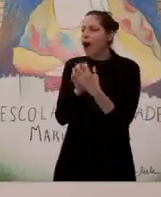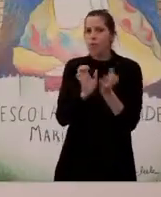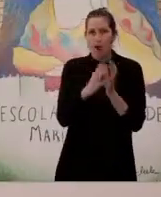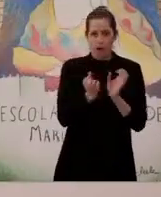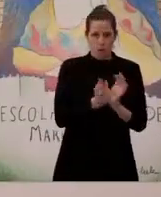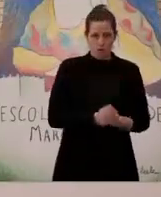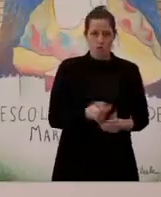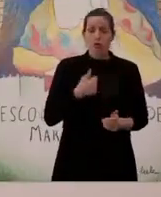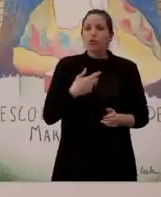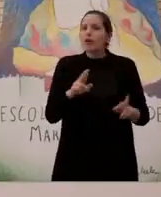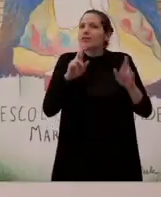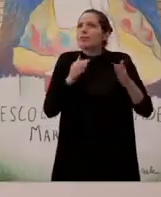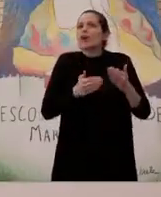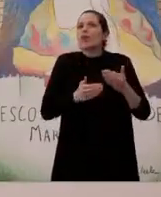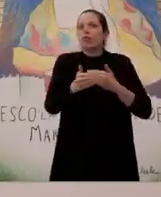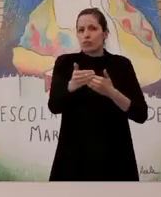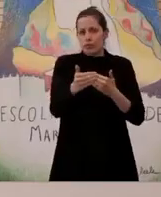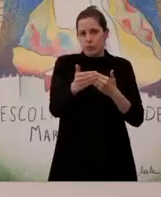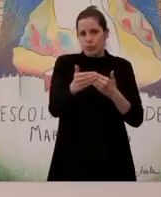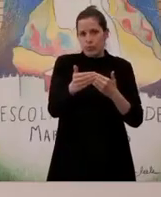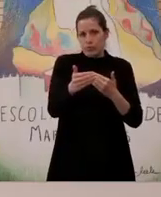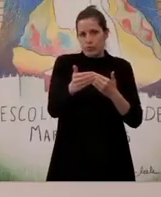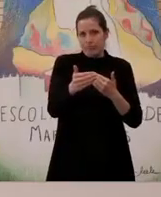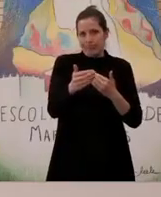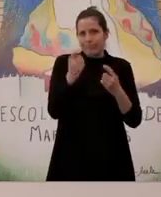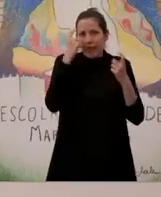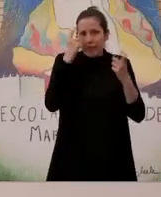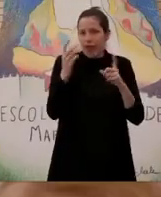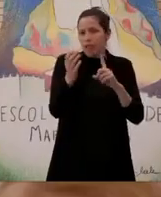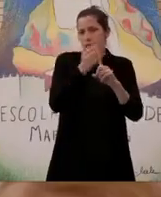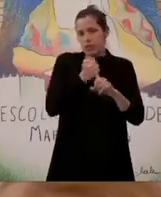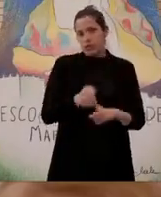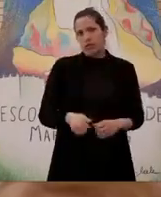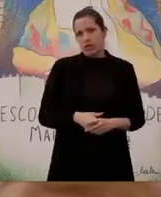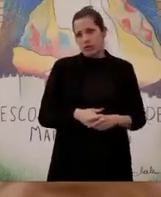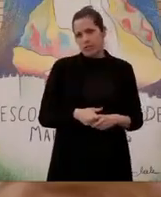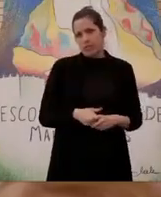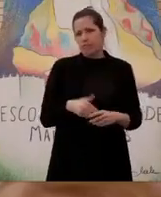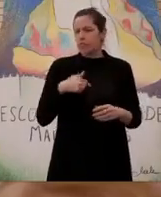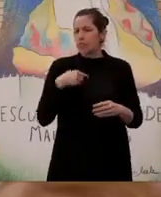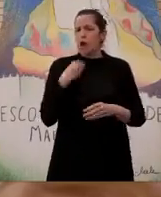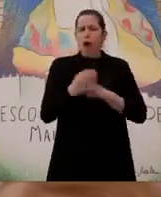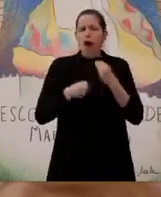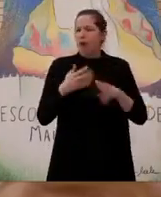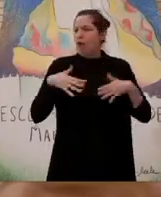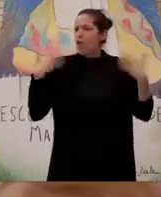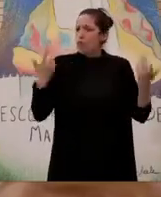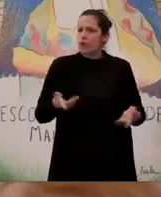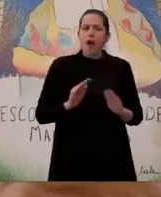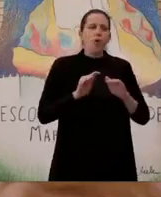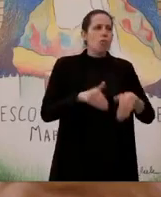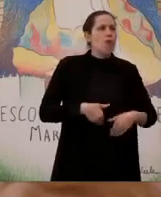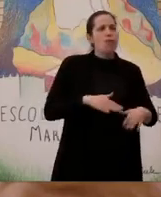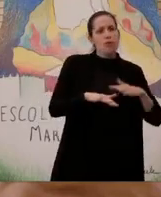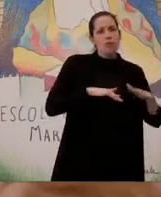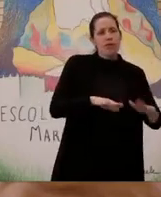que espero vivir y que haga falta eh euco Mati Rosa o que Fraga falta volví o movimiento vecinal estoy